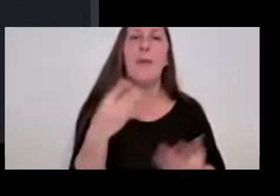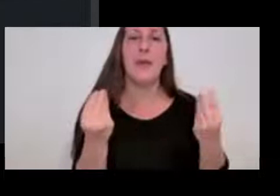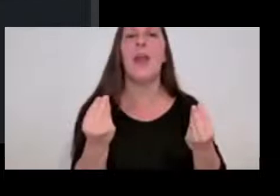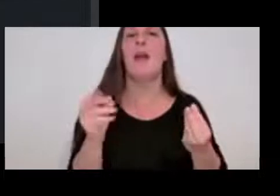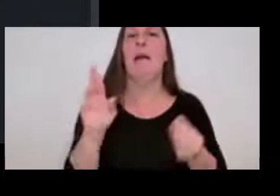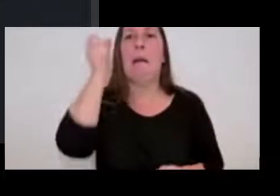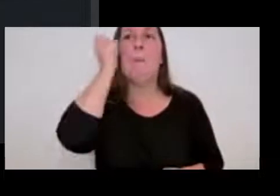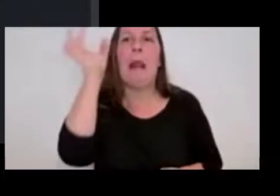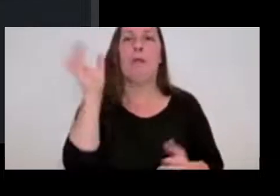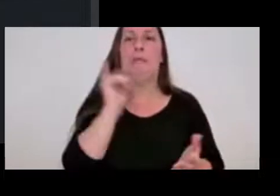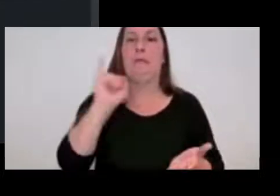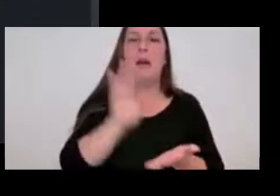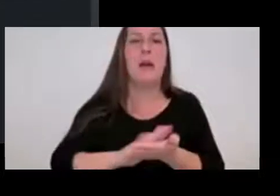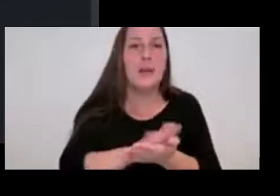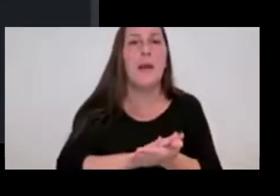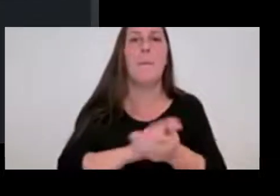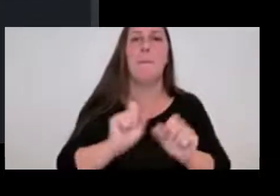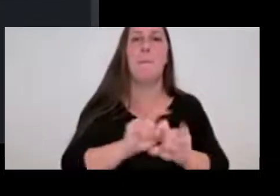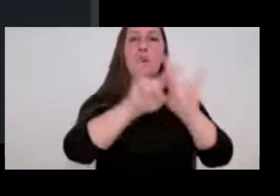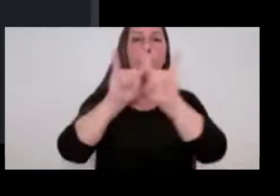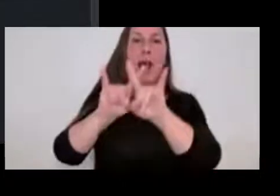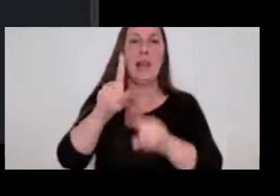rectificar el portal de IVA, ¿no?